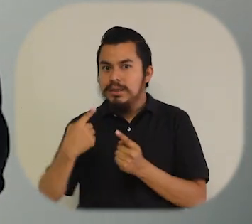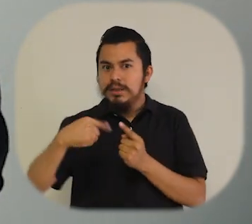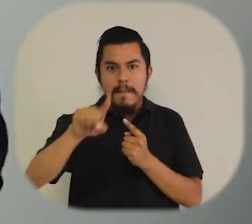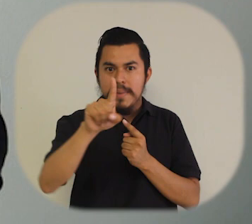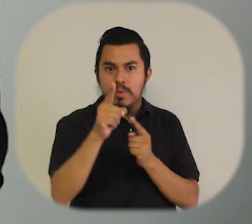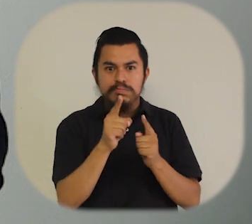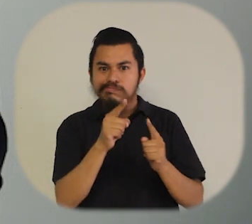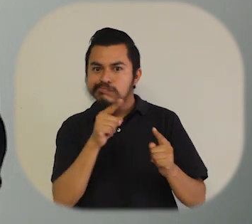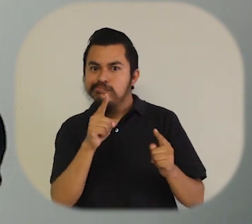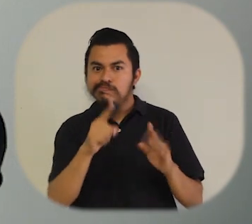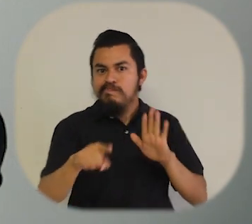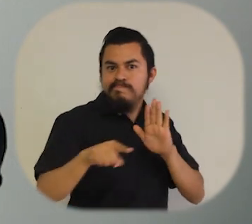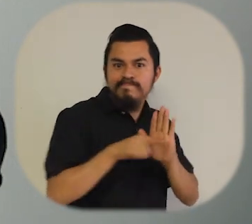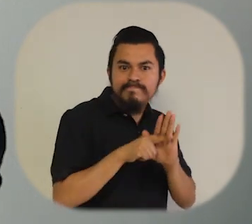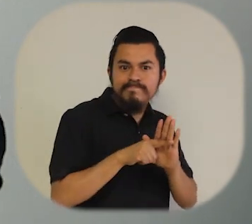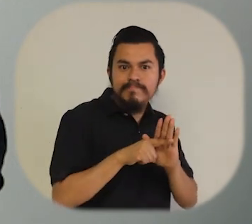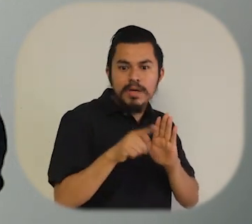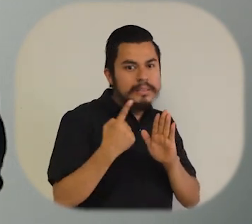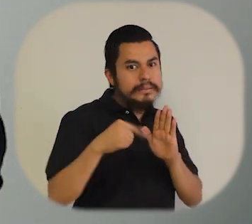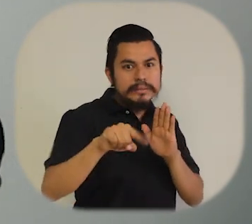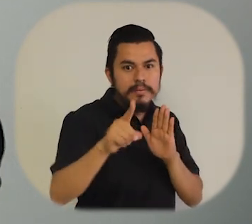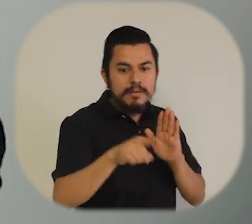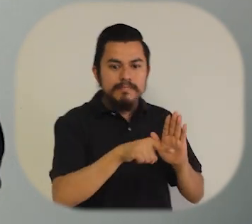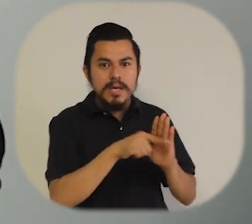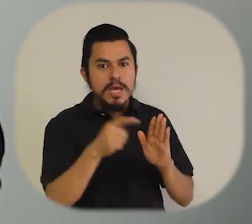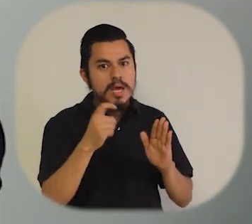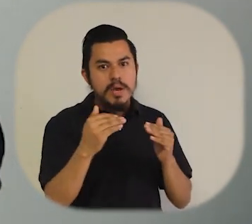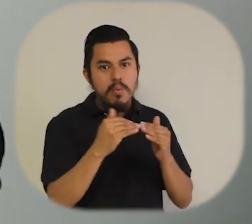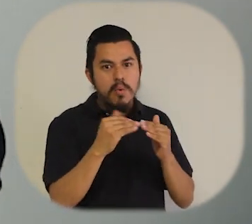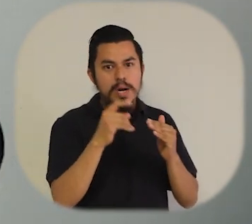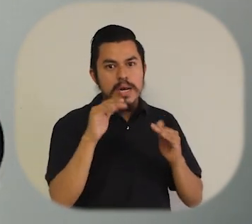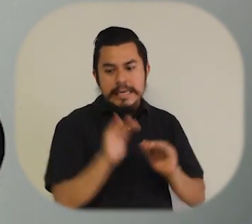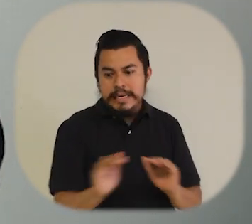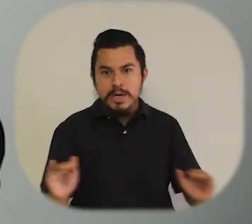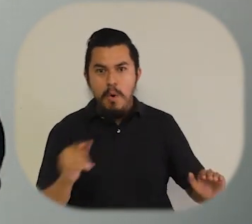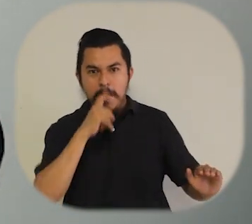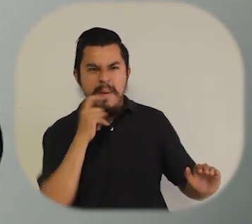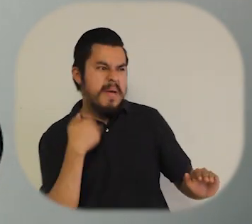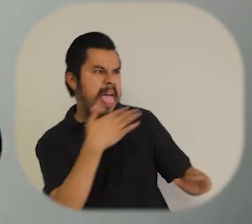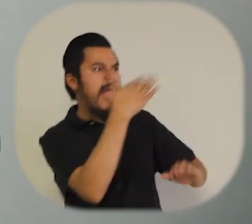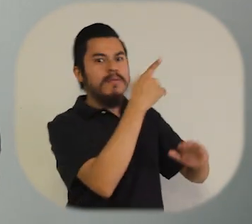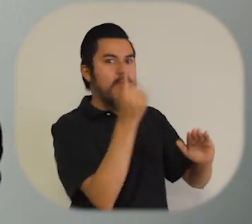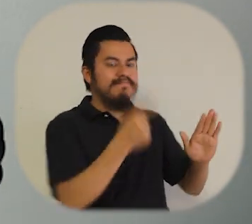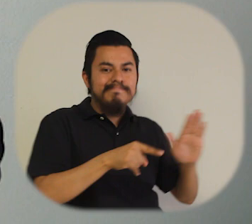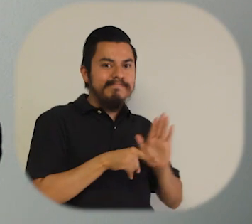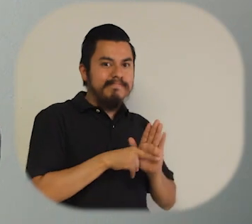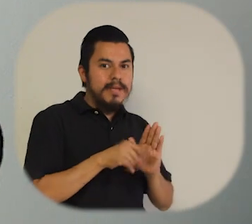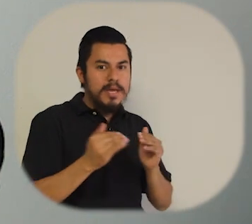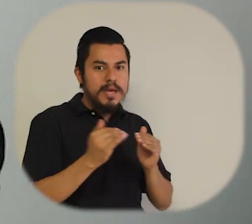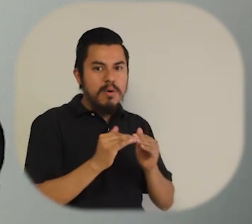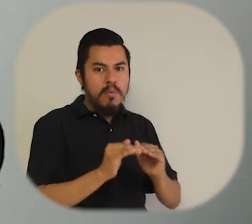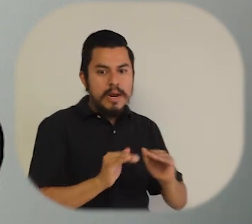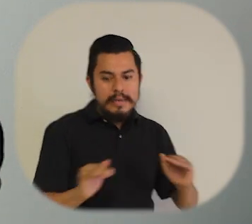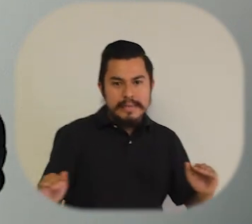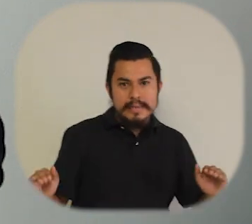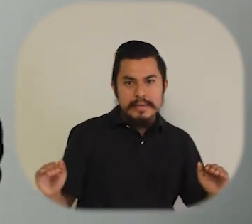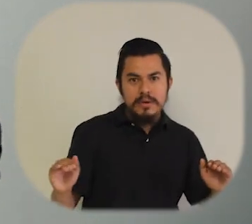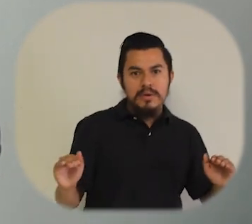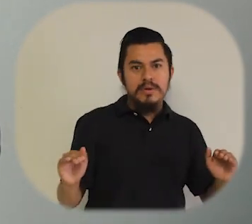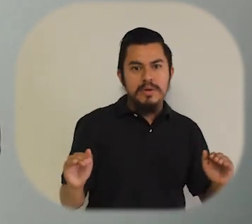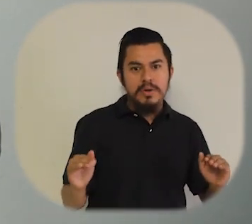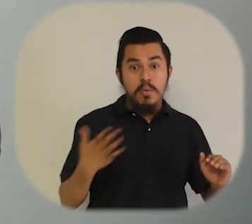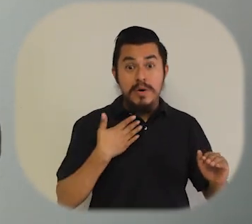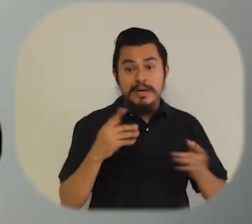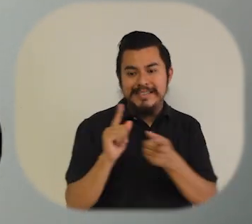que el hijo no debe de sobrepasar. También hay una línea que el padre y la madre no pueden sobrepasar con el hijo. Los hijos deben de tener